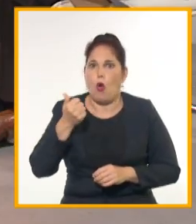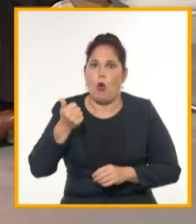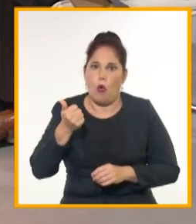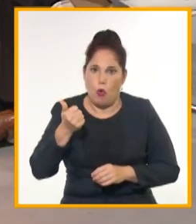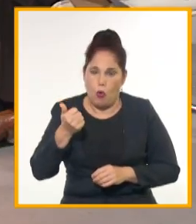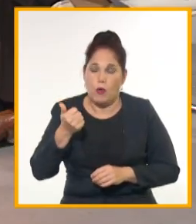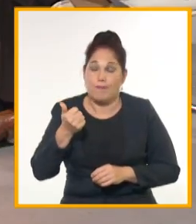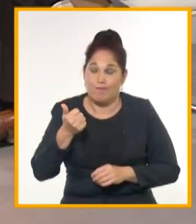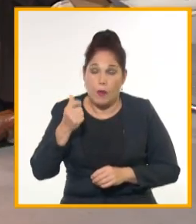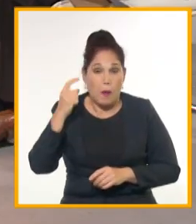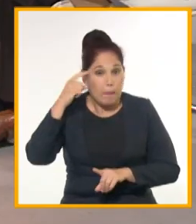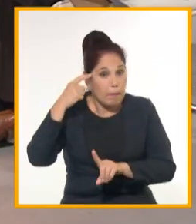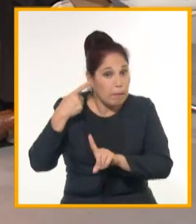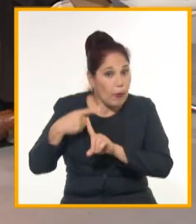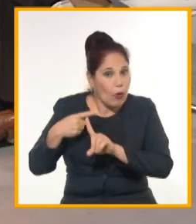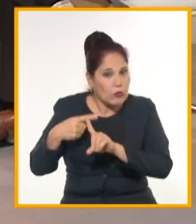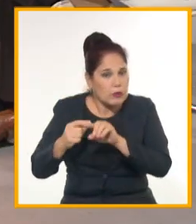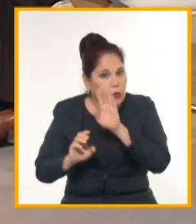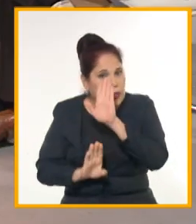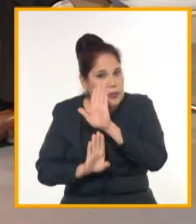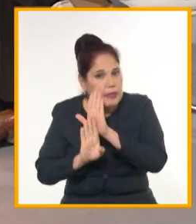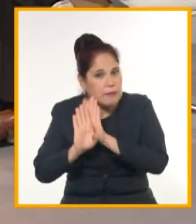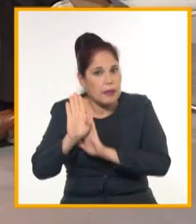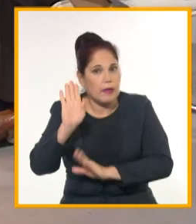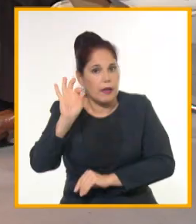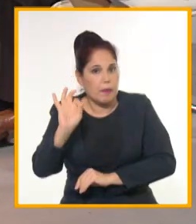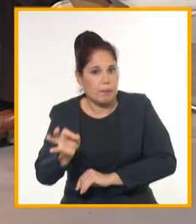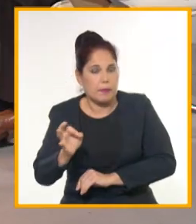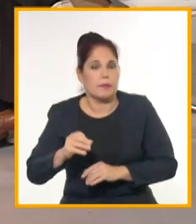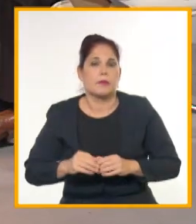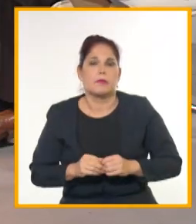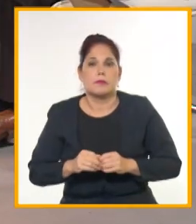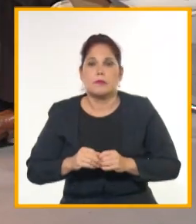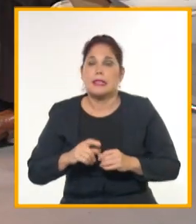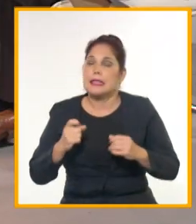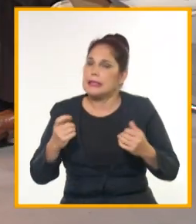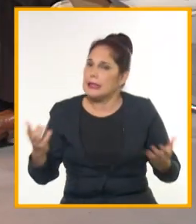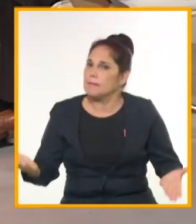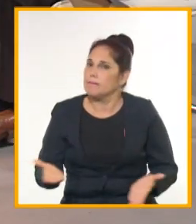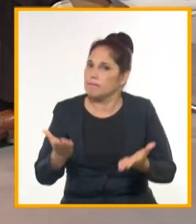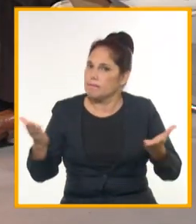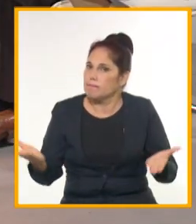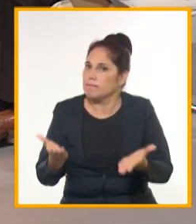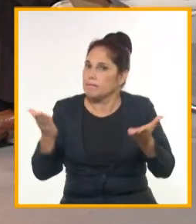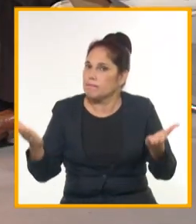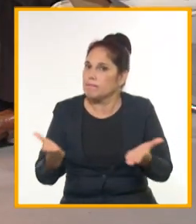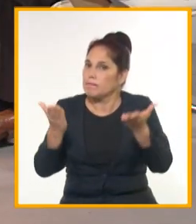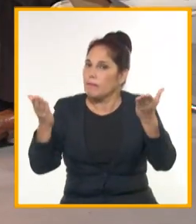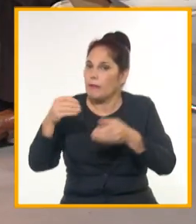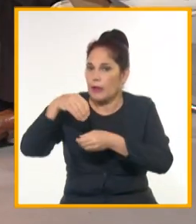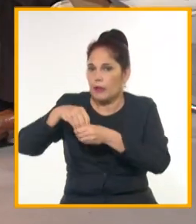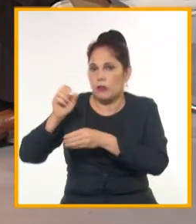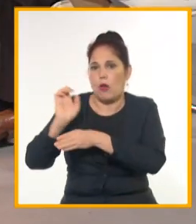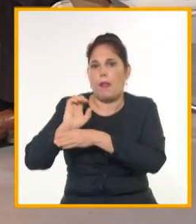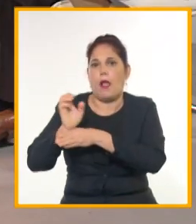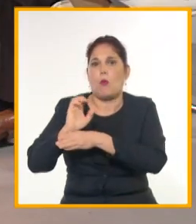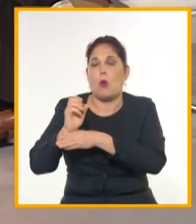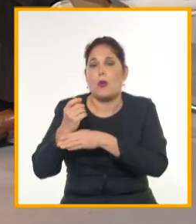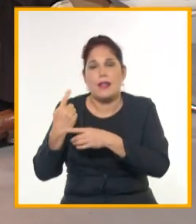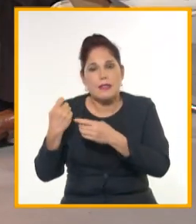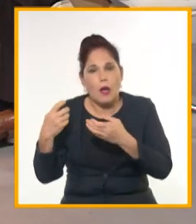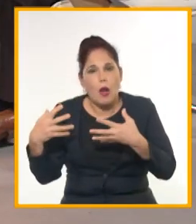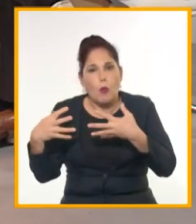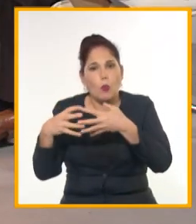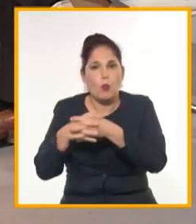Tremendísimamente bueno que se mantuviese, porque pienso como tú, que necesitaba el progresismo ecuatoriano, la unión de estas